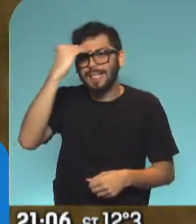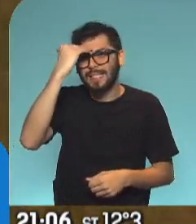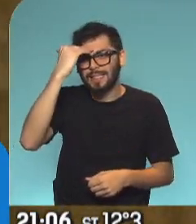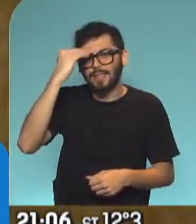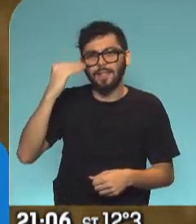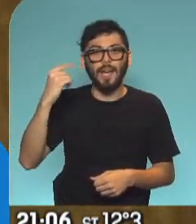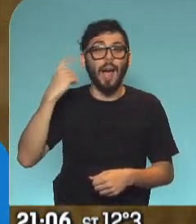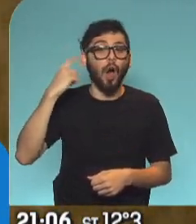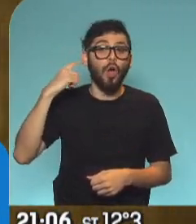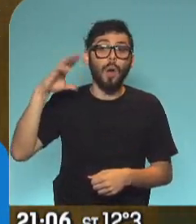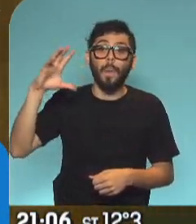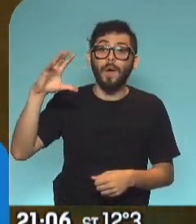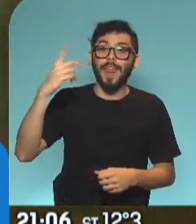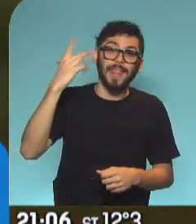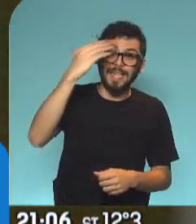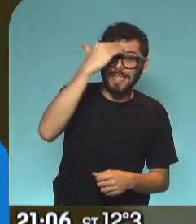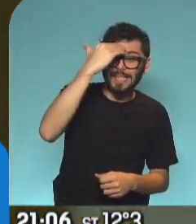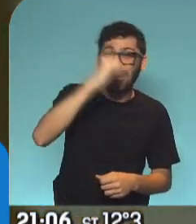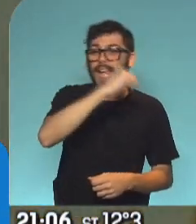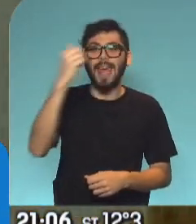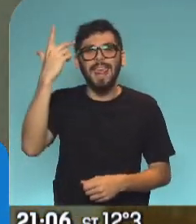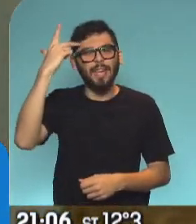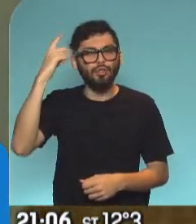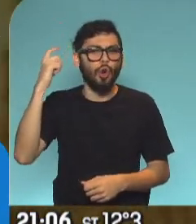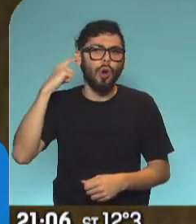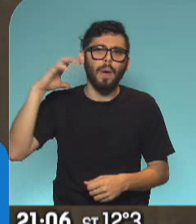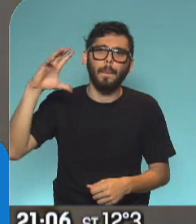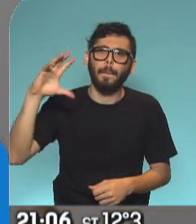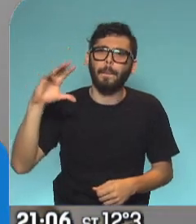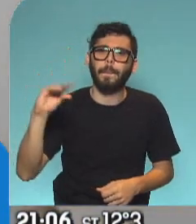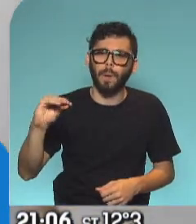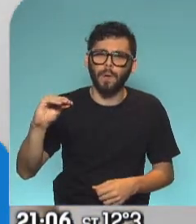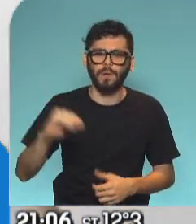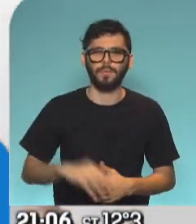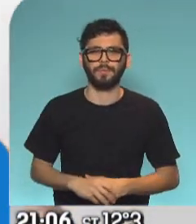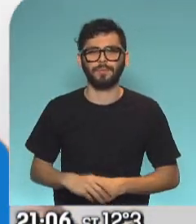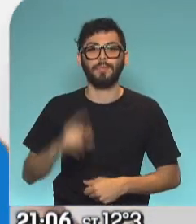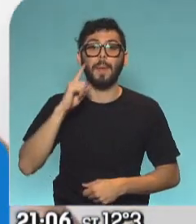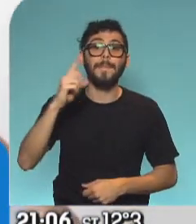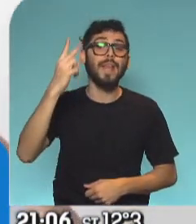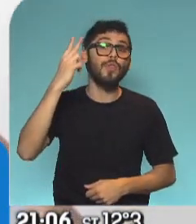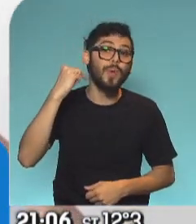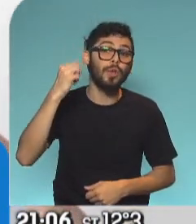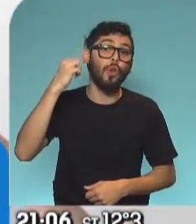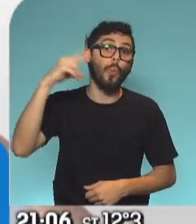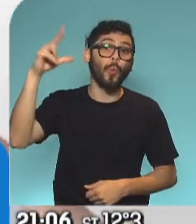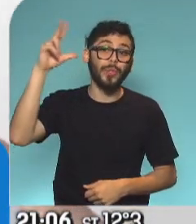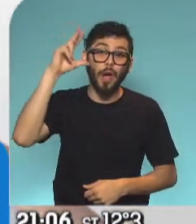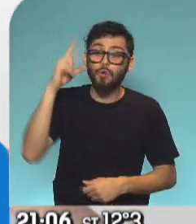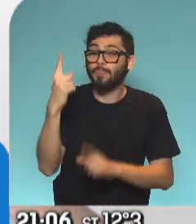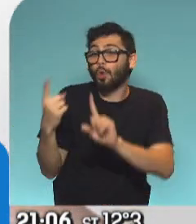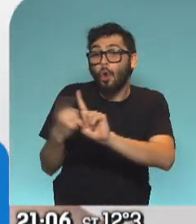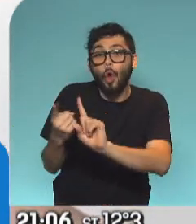disminuyendo la audición desde los 15 a los 18 años. En 1998 se enteró por una conocida de la existencia